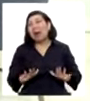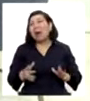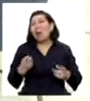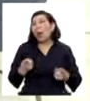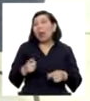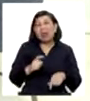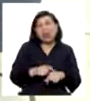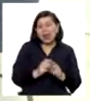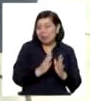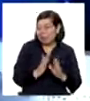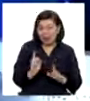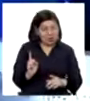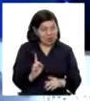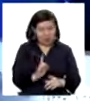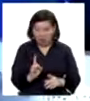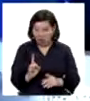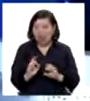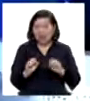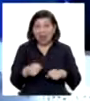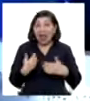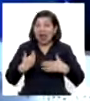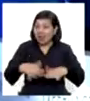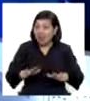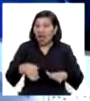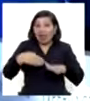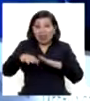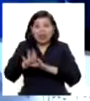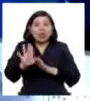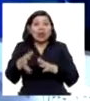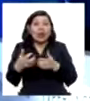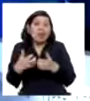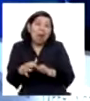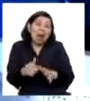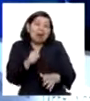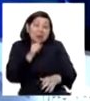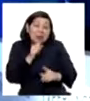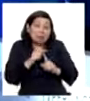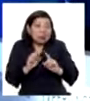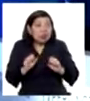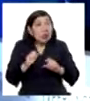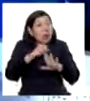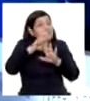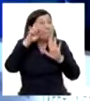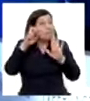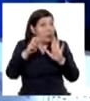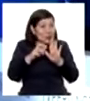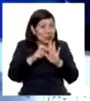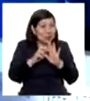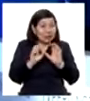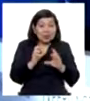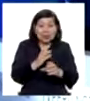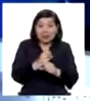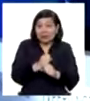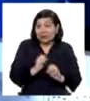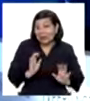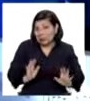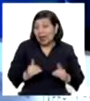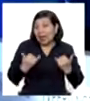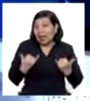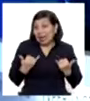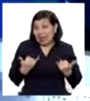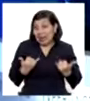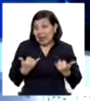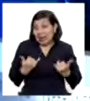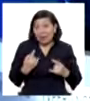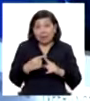son hechos en un momento determinado, sino que ya están institucionalizados y que tienen una proyección y que los hace sostenibles. Entonces,